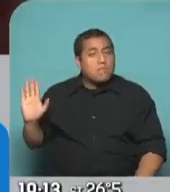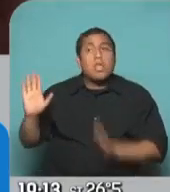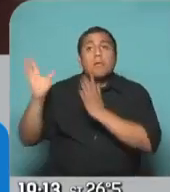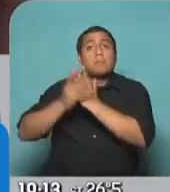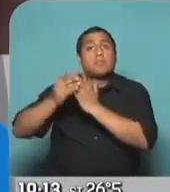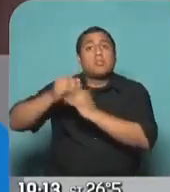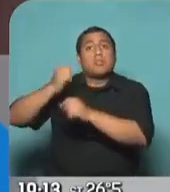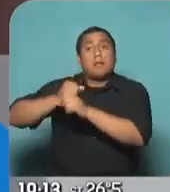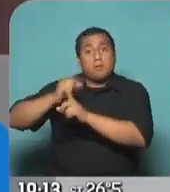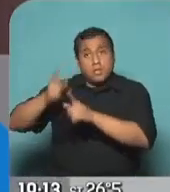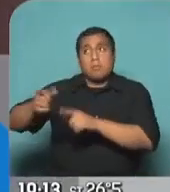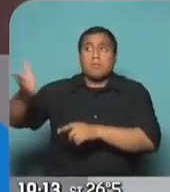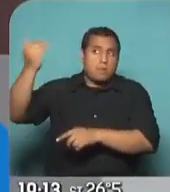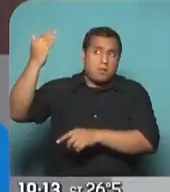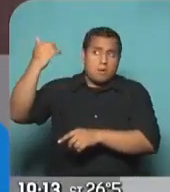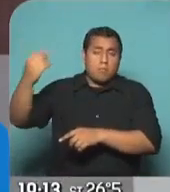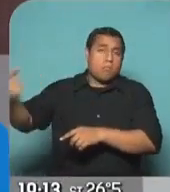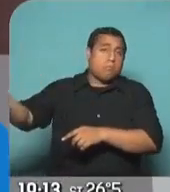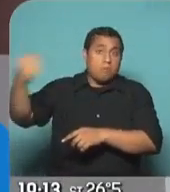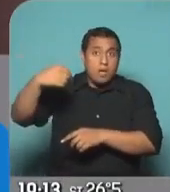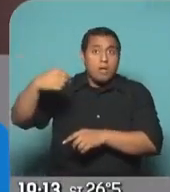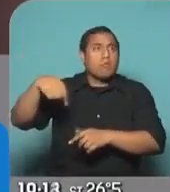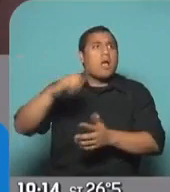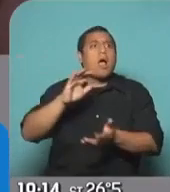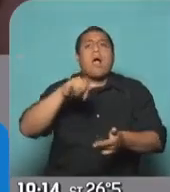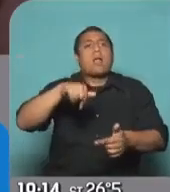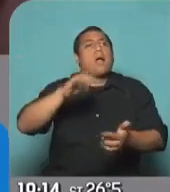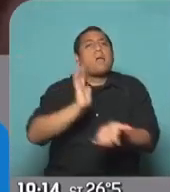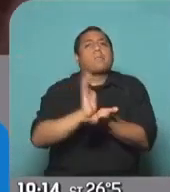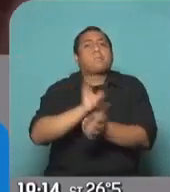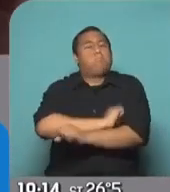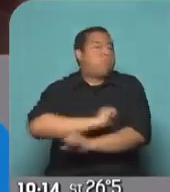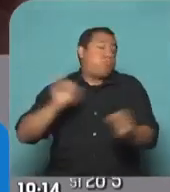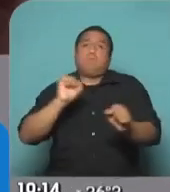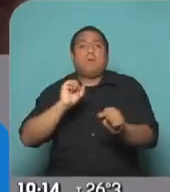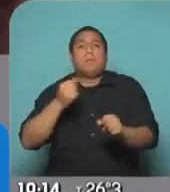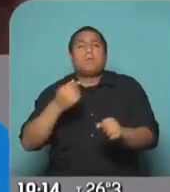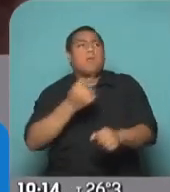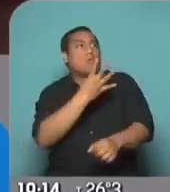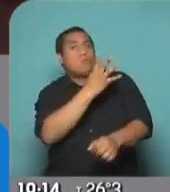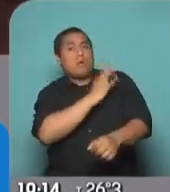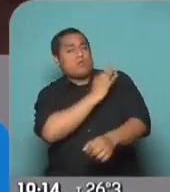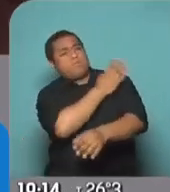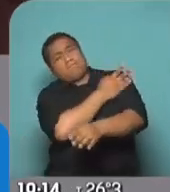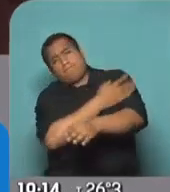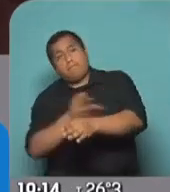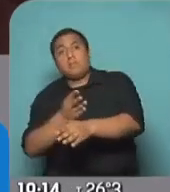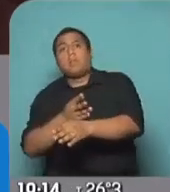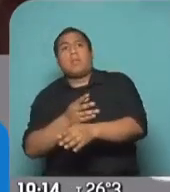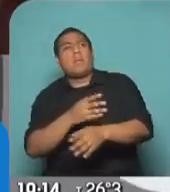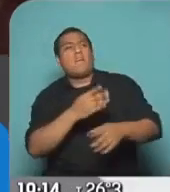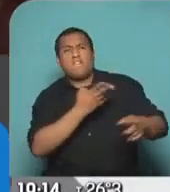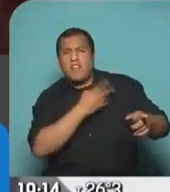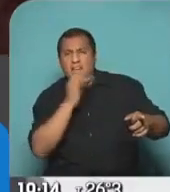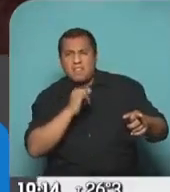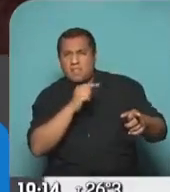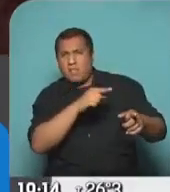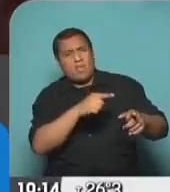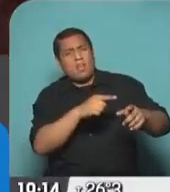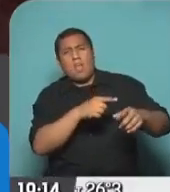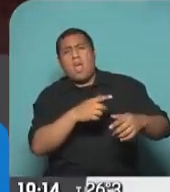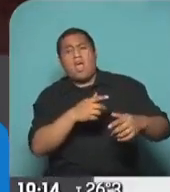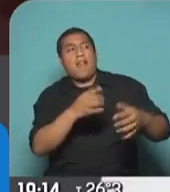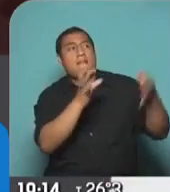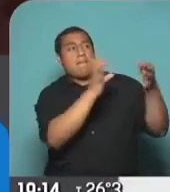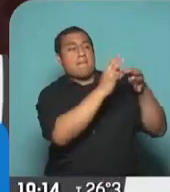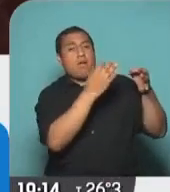esto es insostenible. Esto explota porque durante estos 4 años de la gestión de gobierno que se fue, Roberto Fernández fue totalmente consecuente con el gobierno,